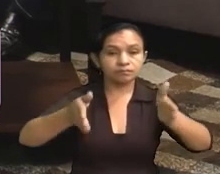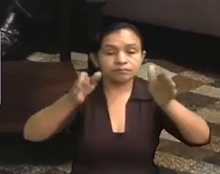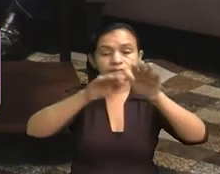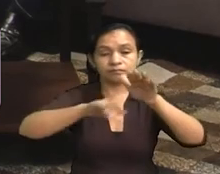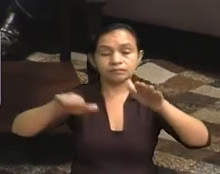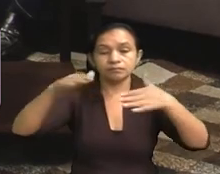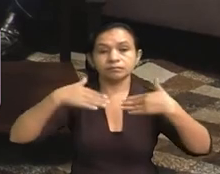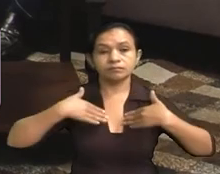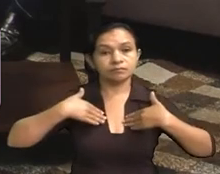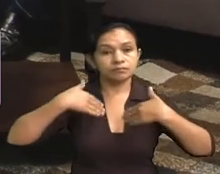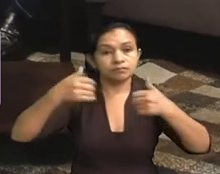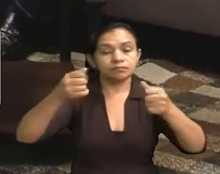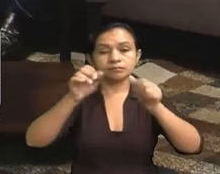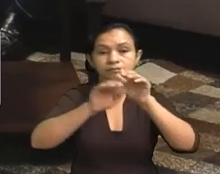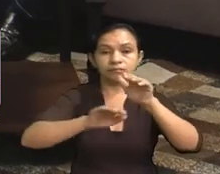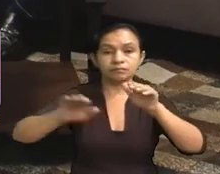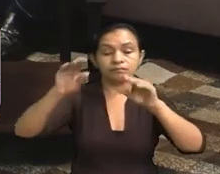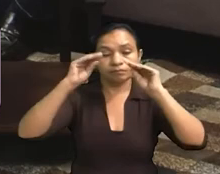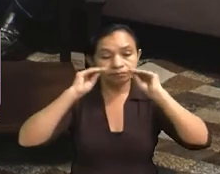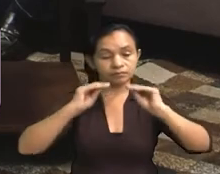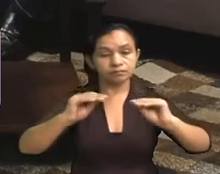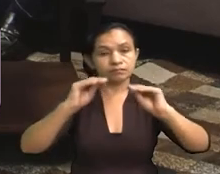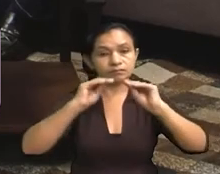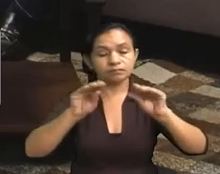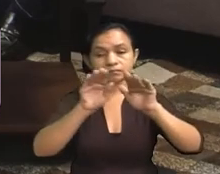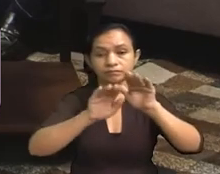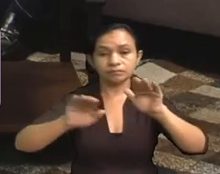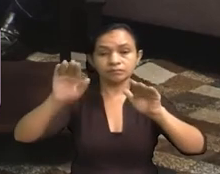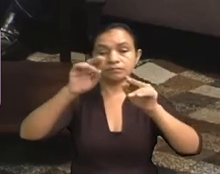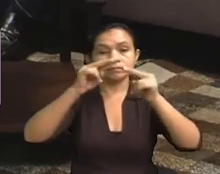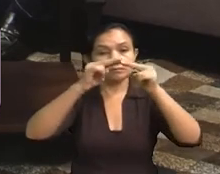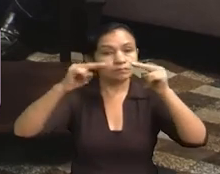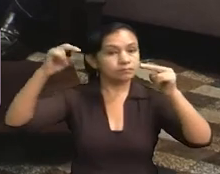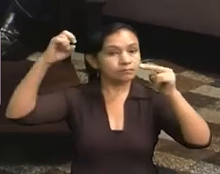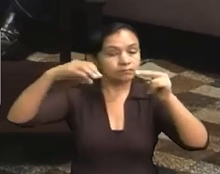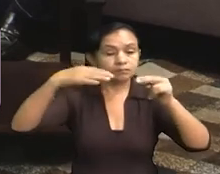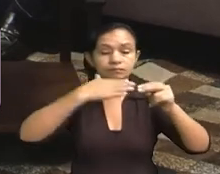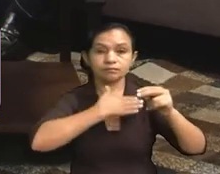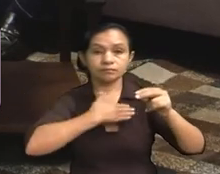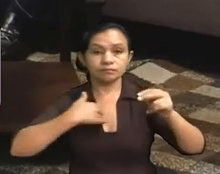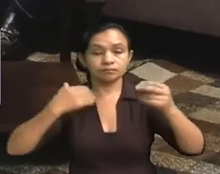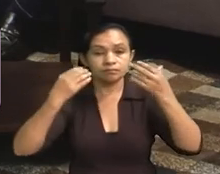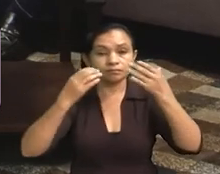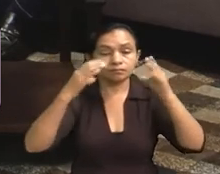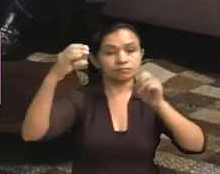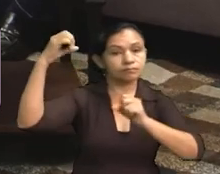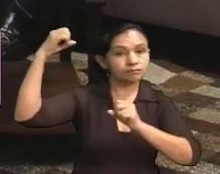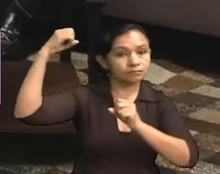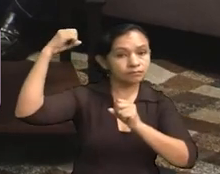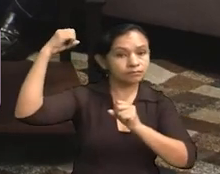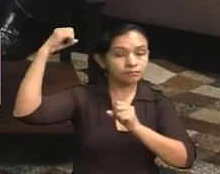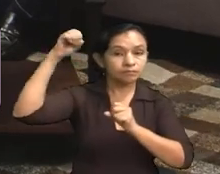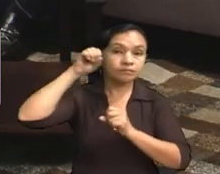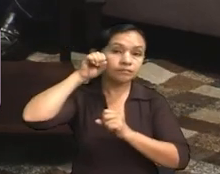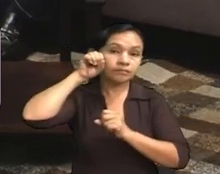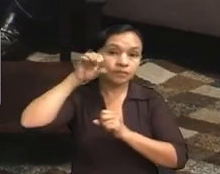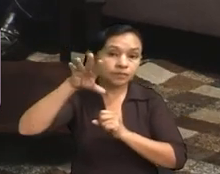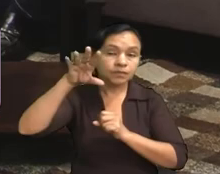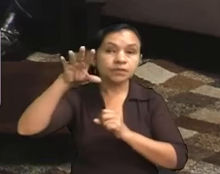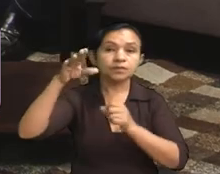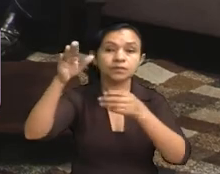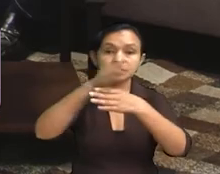más salud, que significa más educación, más energía, mejores condiciones para el turismo, para que el turismo